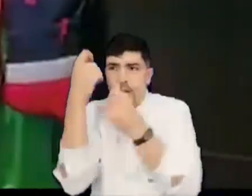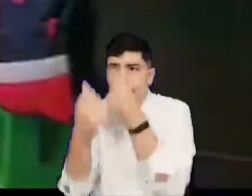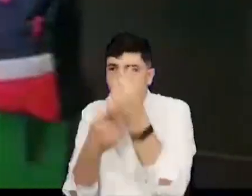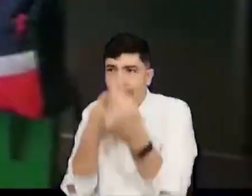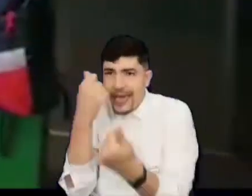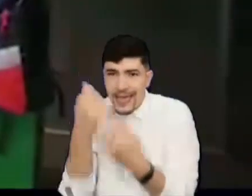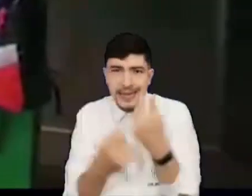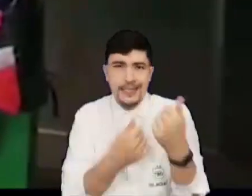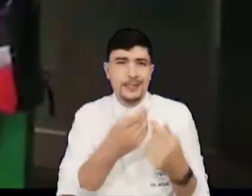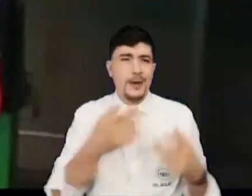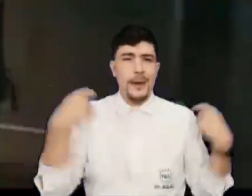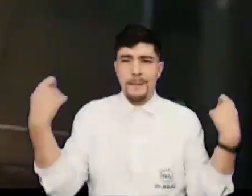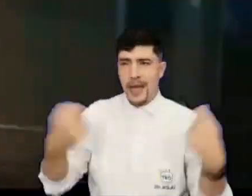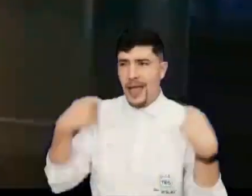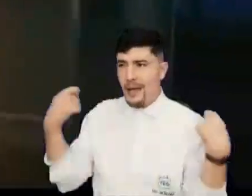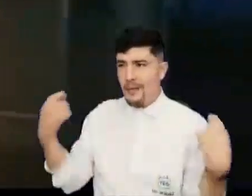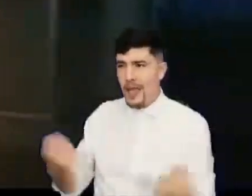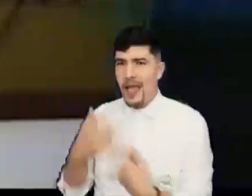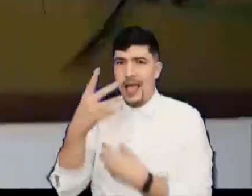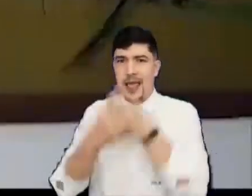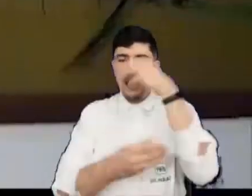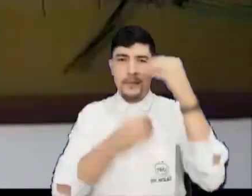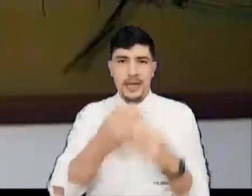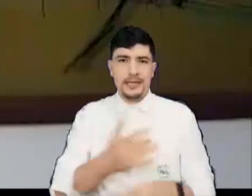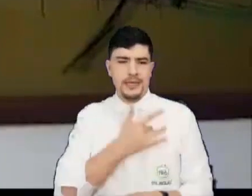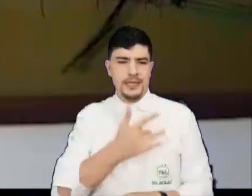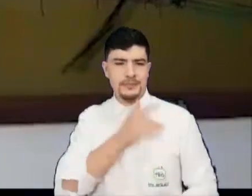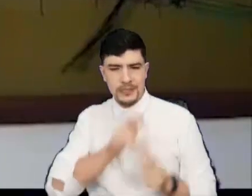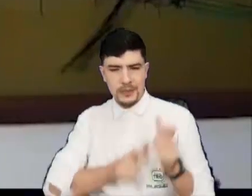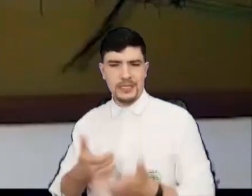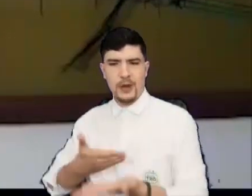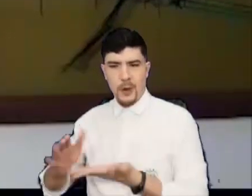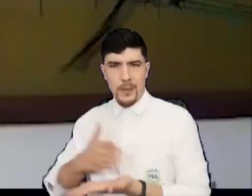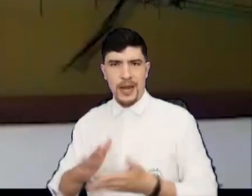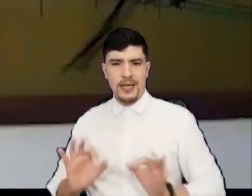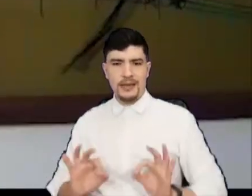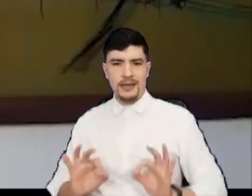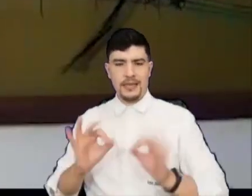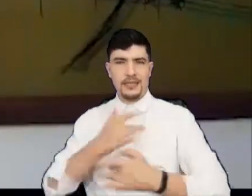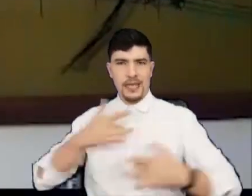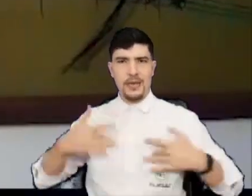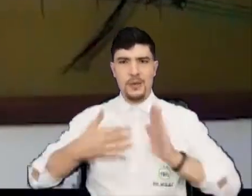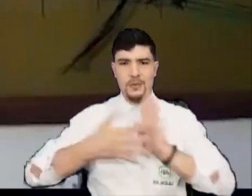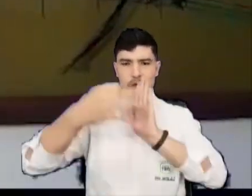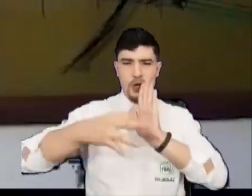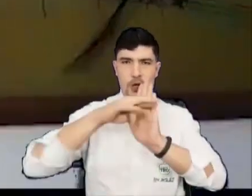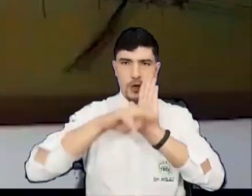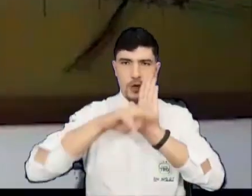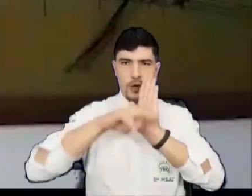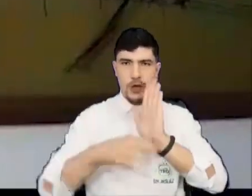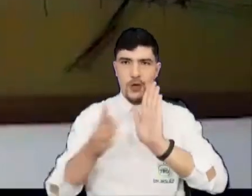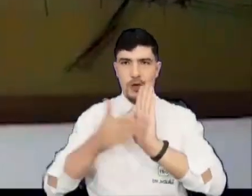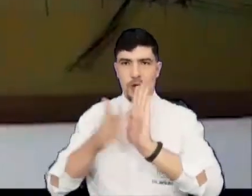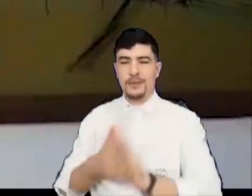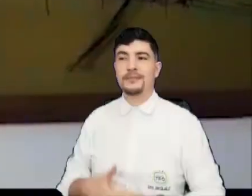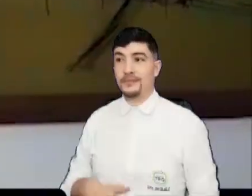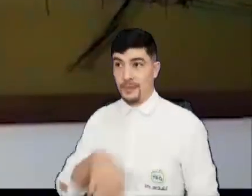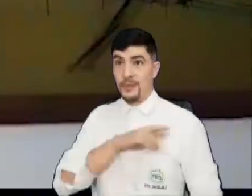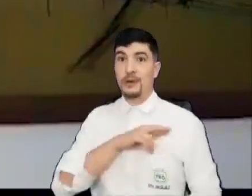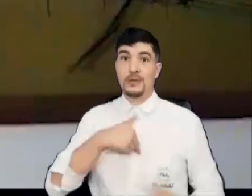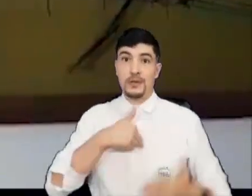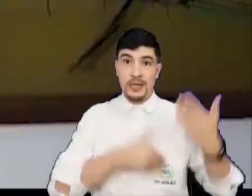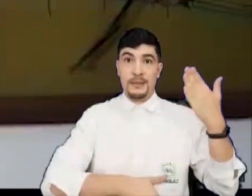sea un proceso de una compra segura. Nosotros pues vamos a estar trabajando desde las 12 de la noche del día